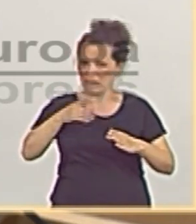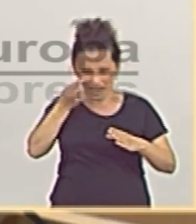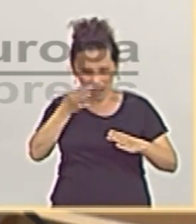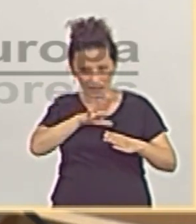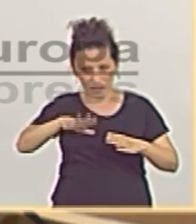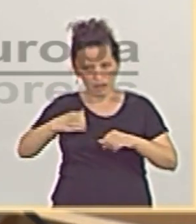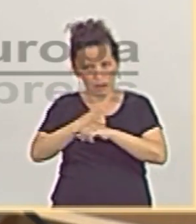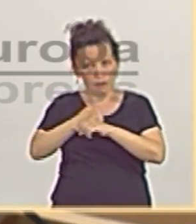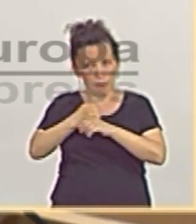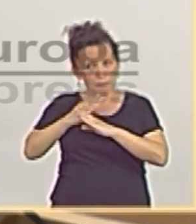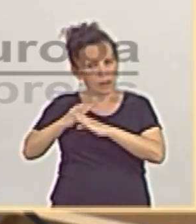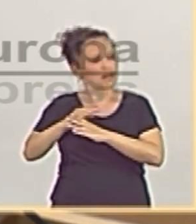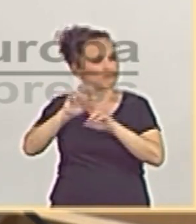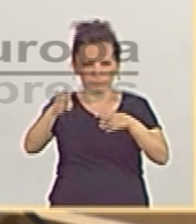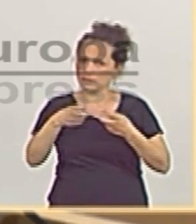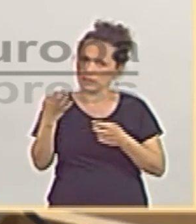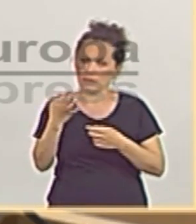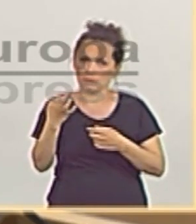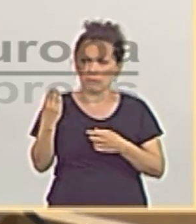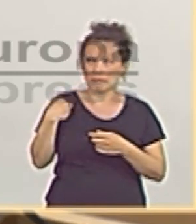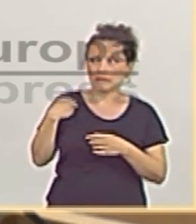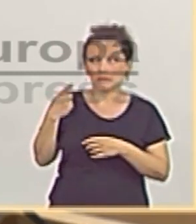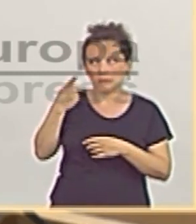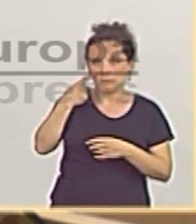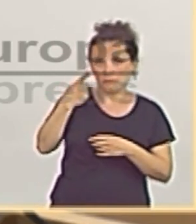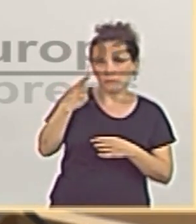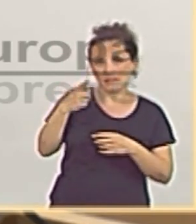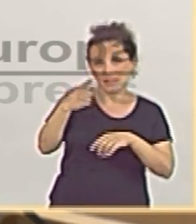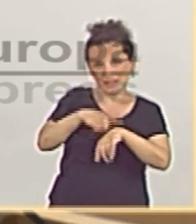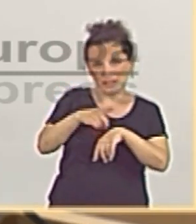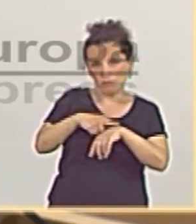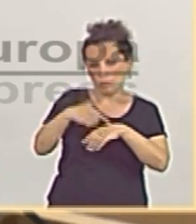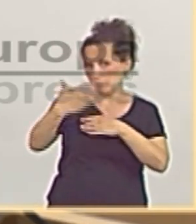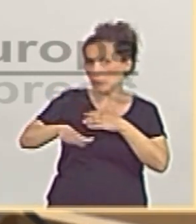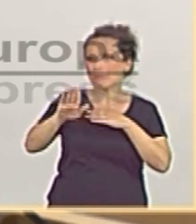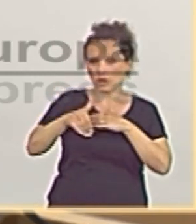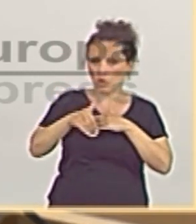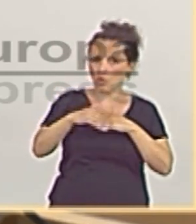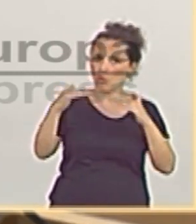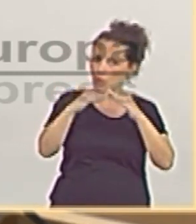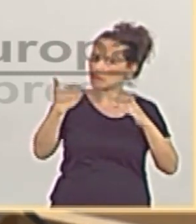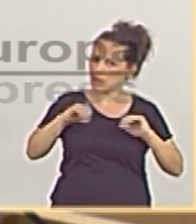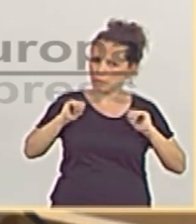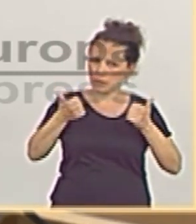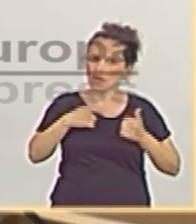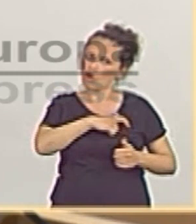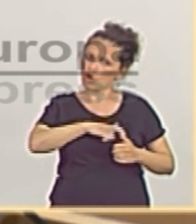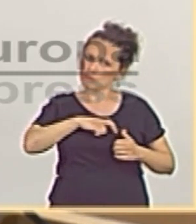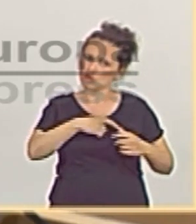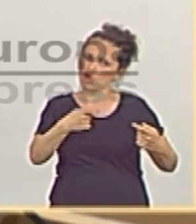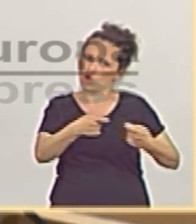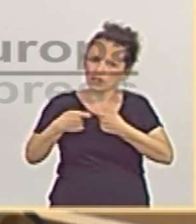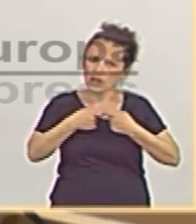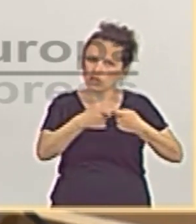tipo estructural. Veo que acaba o tempo, pero o jueves empezamos ya en a Comisión de Coordinación de Empleo, Gobierno,